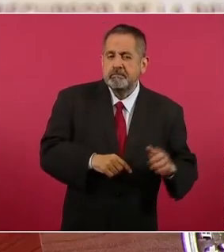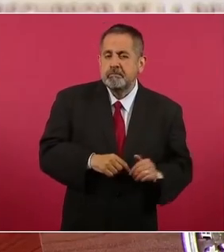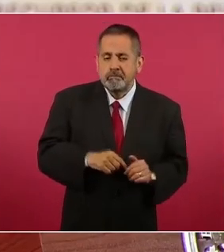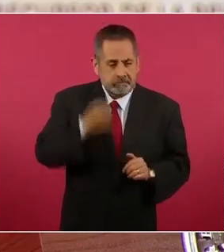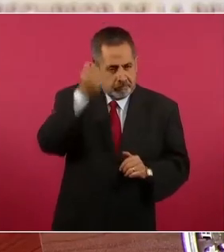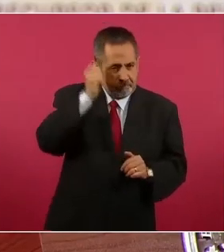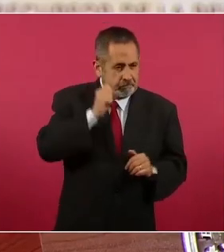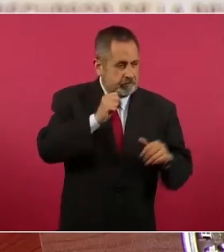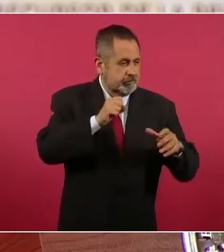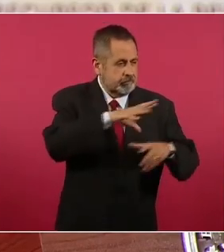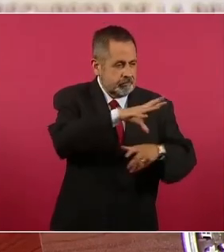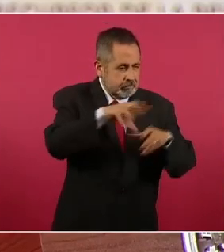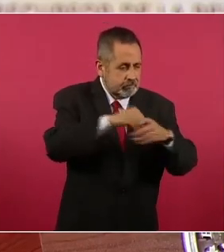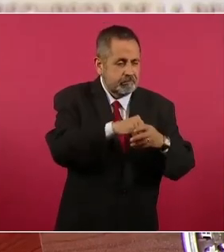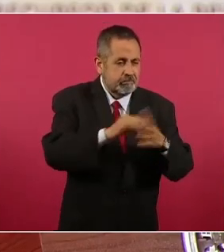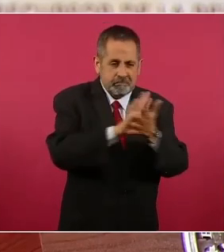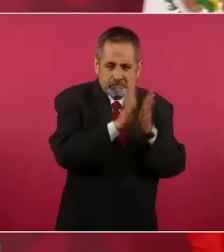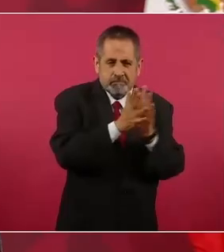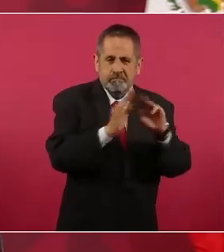criminales.